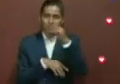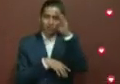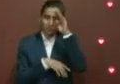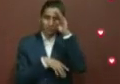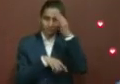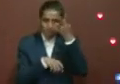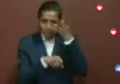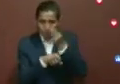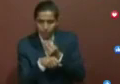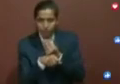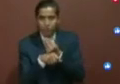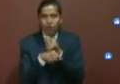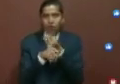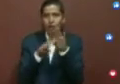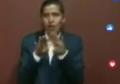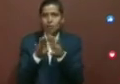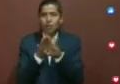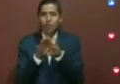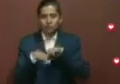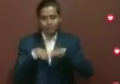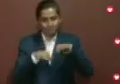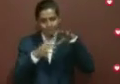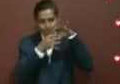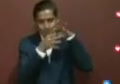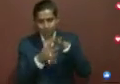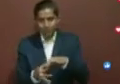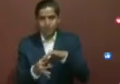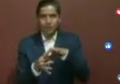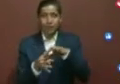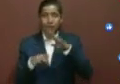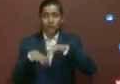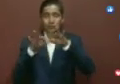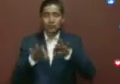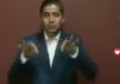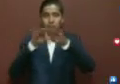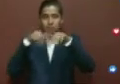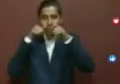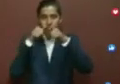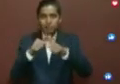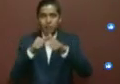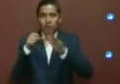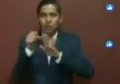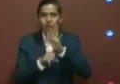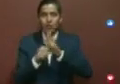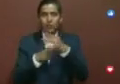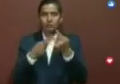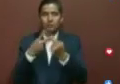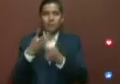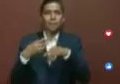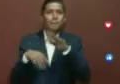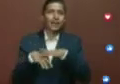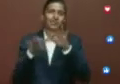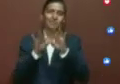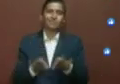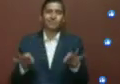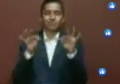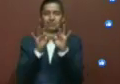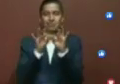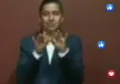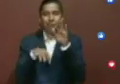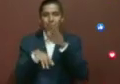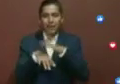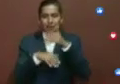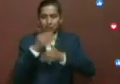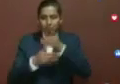los mecanismos de colaboración y de prioridad para que pues, seamos más efectivos en hacerle